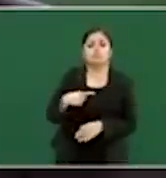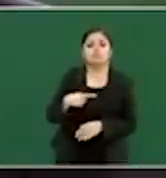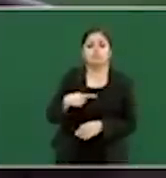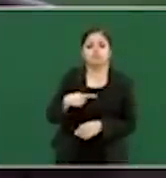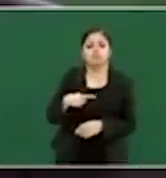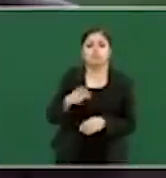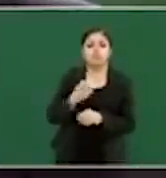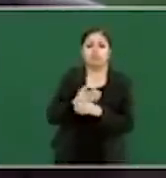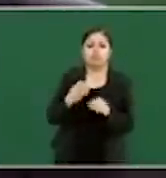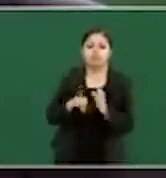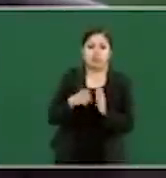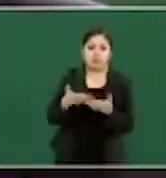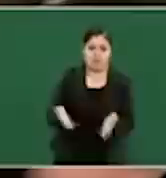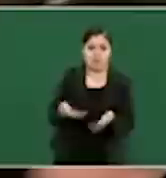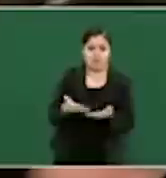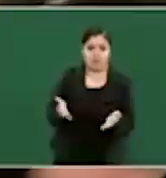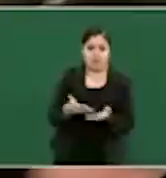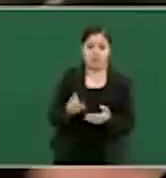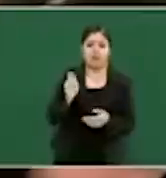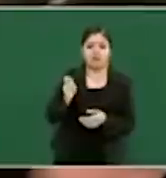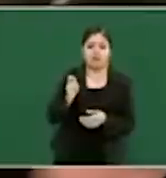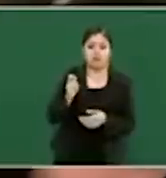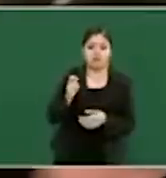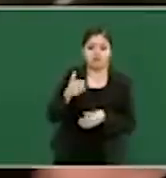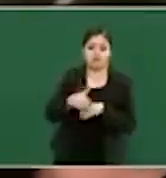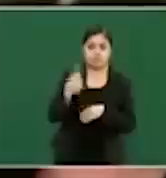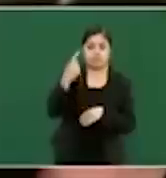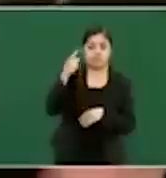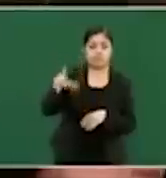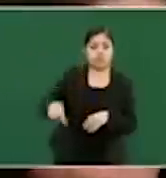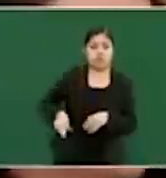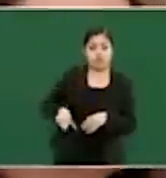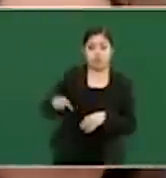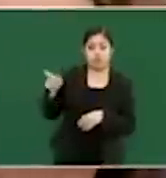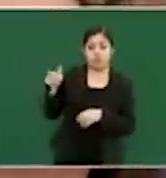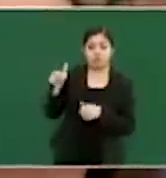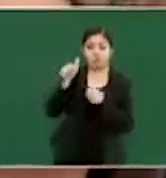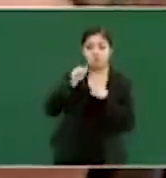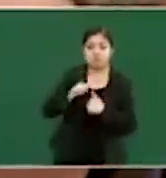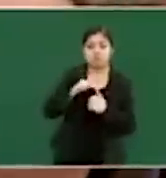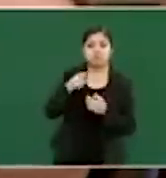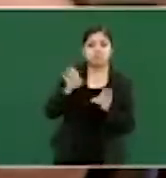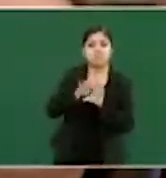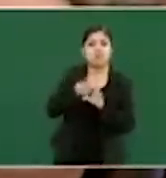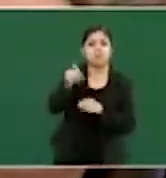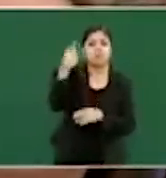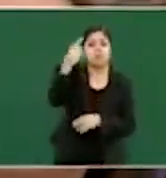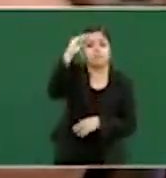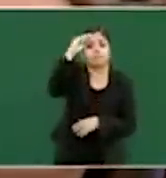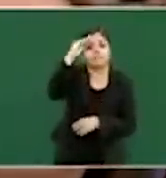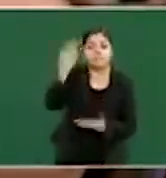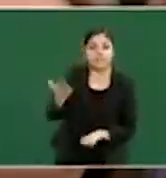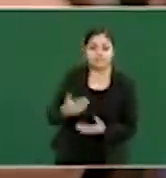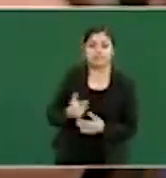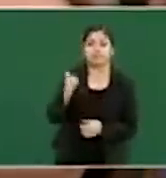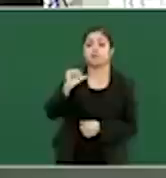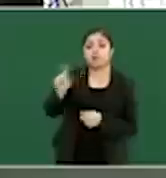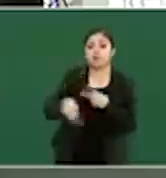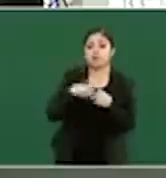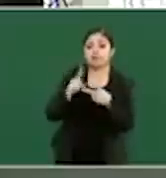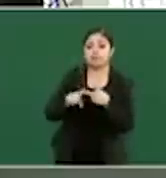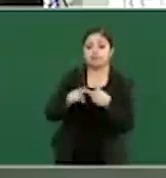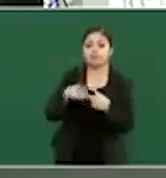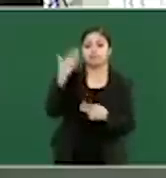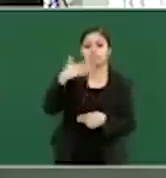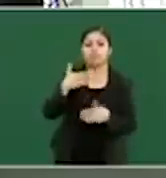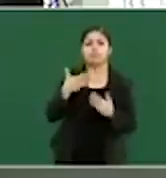el cuestionamiento del actuar de la autoridad, número uno? Y número dos, si usted tiene conocimiento del tema de A Toda